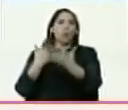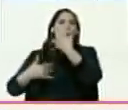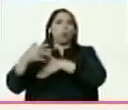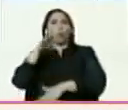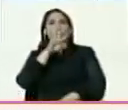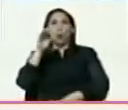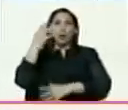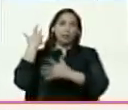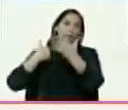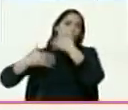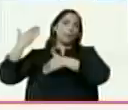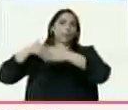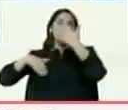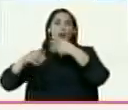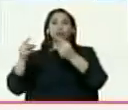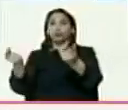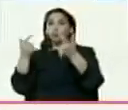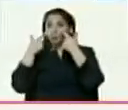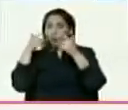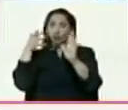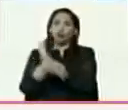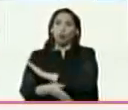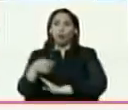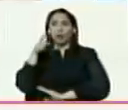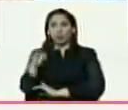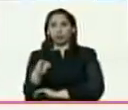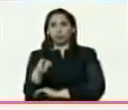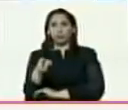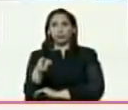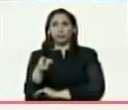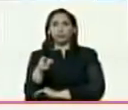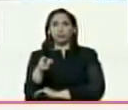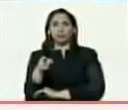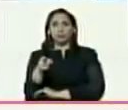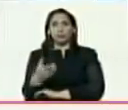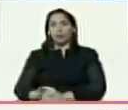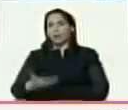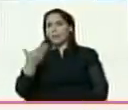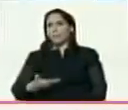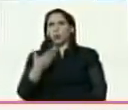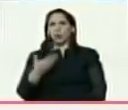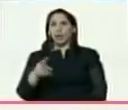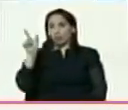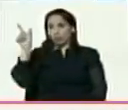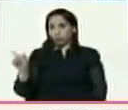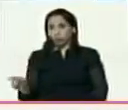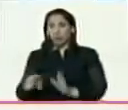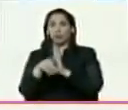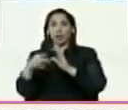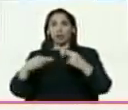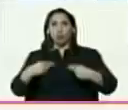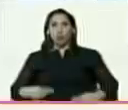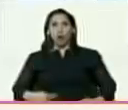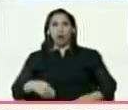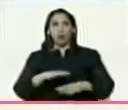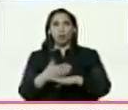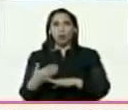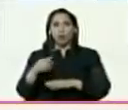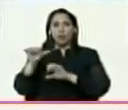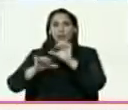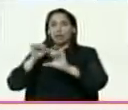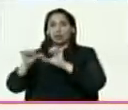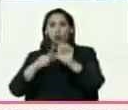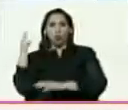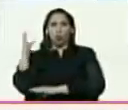advertimos sobre este importante activista derechos humanos porque ha sido tradición en colombia